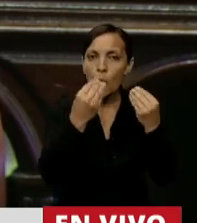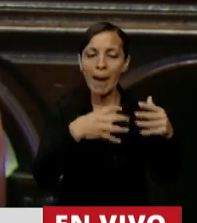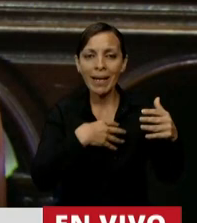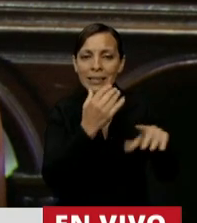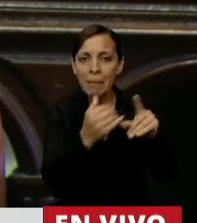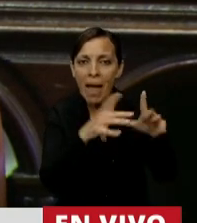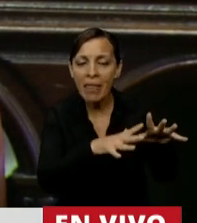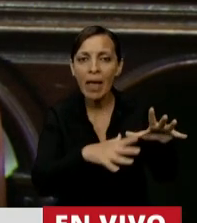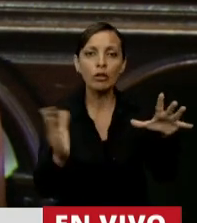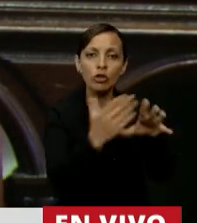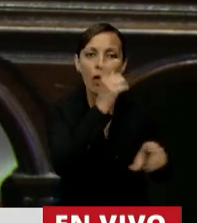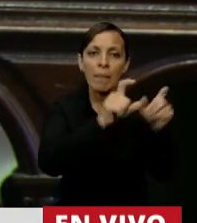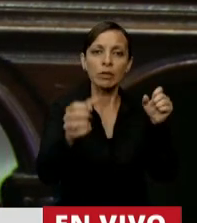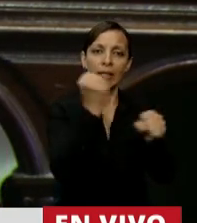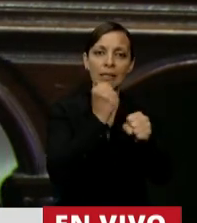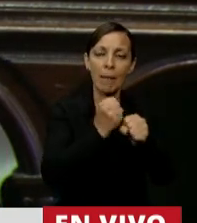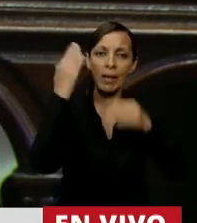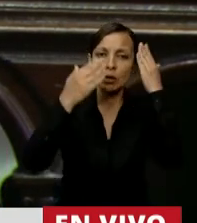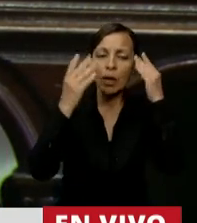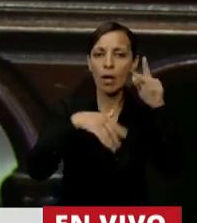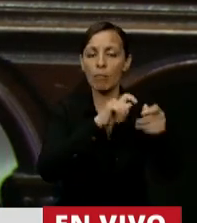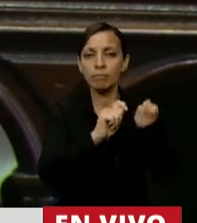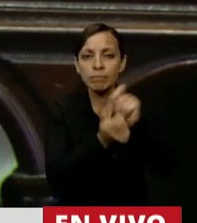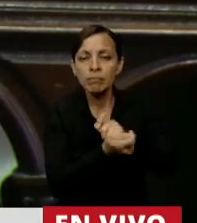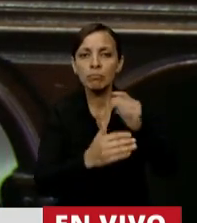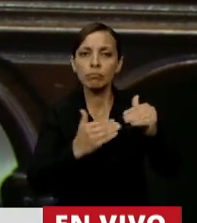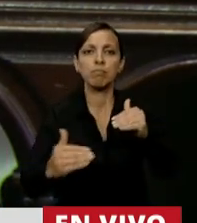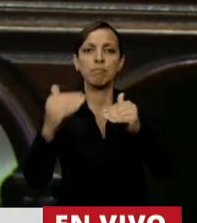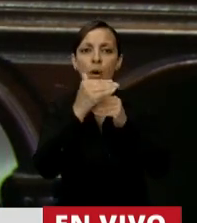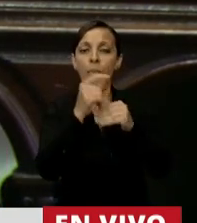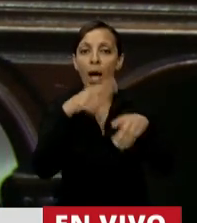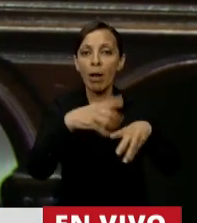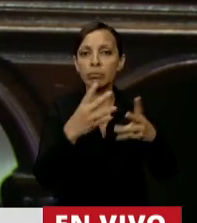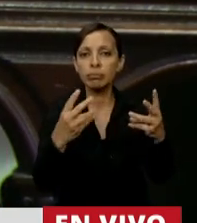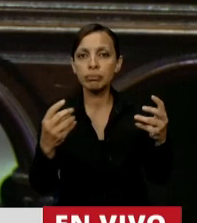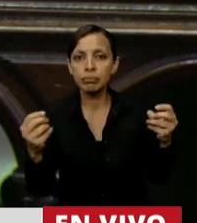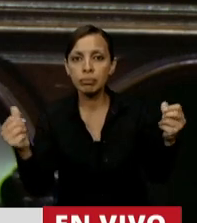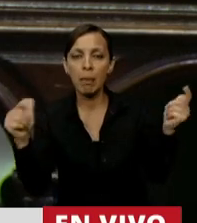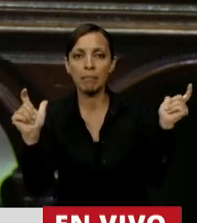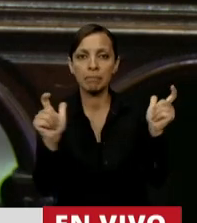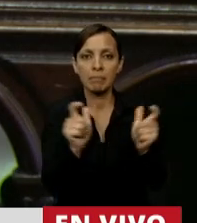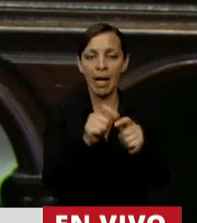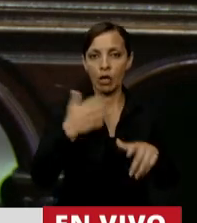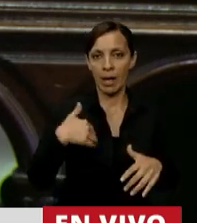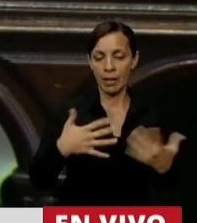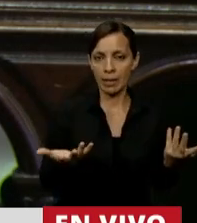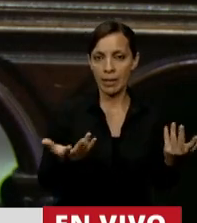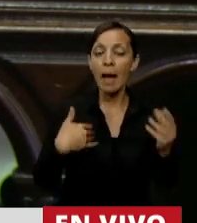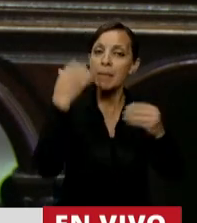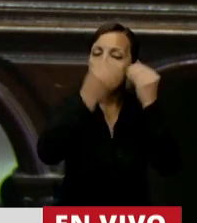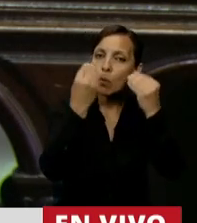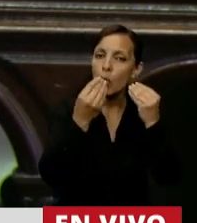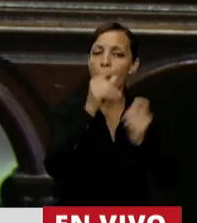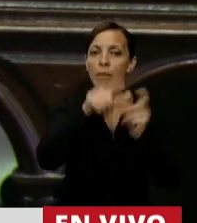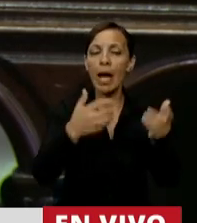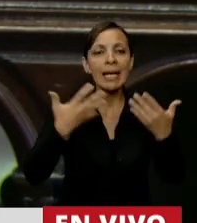y todos los que trabajan y sueñan con convertirse en una clase media que está desapareciendo en la Argentina. A mí me preocupan los que se